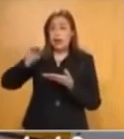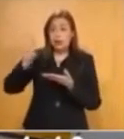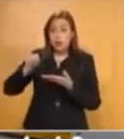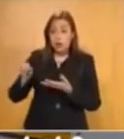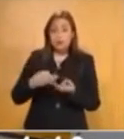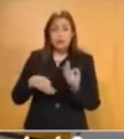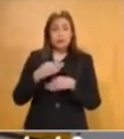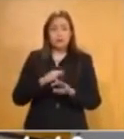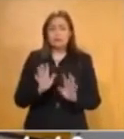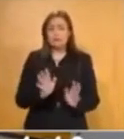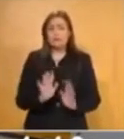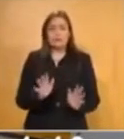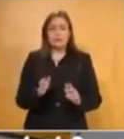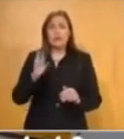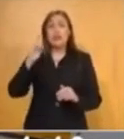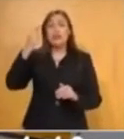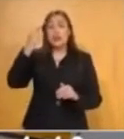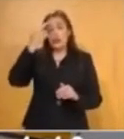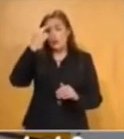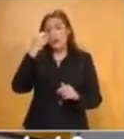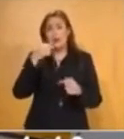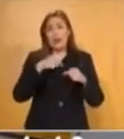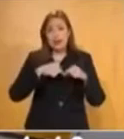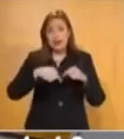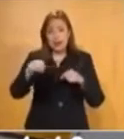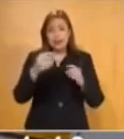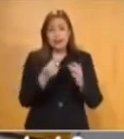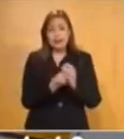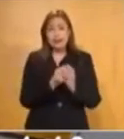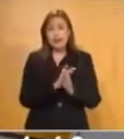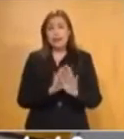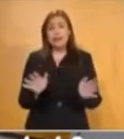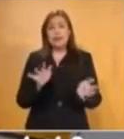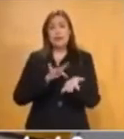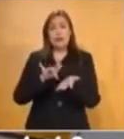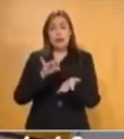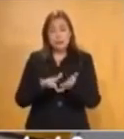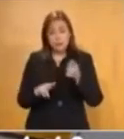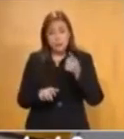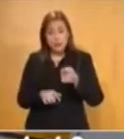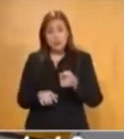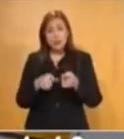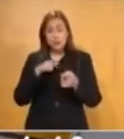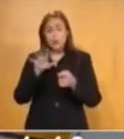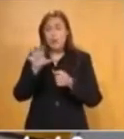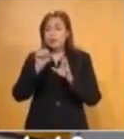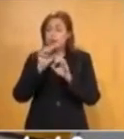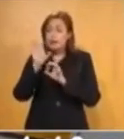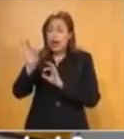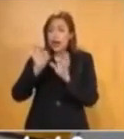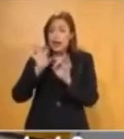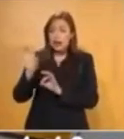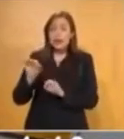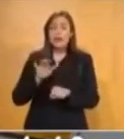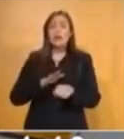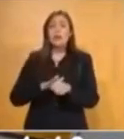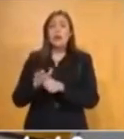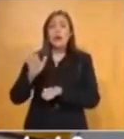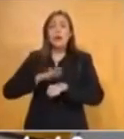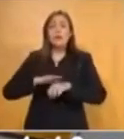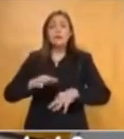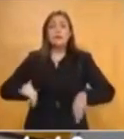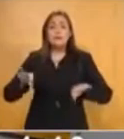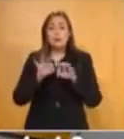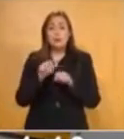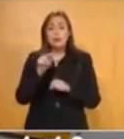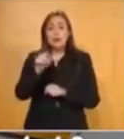toda la información. Recuerda que estas clases son un apoyo para ti. Tú vas a tomar lo más importante, vas a registrar lo más importante y lo vas a